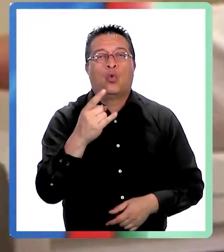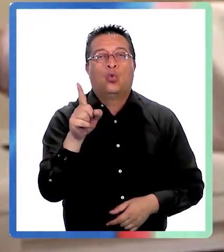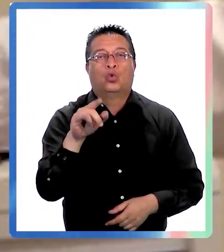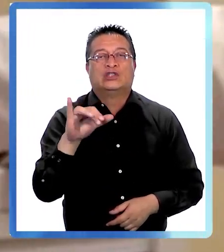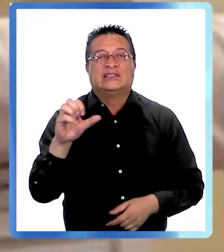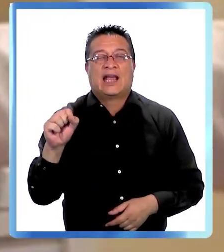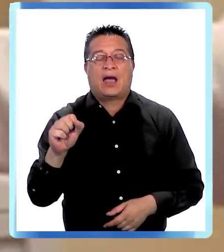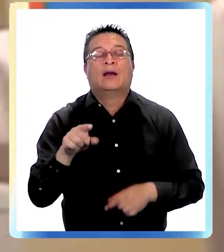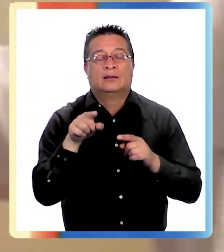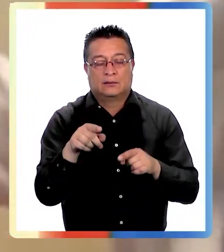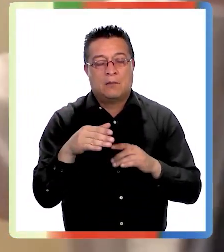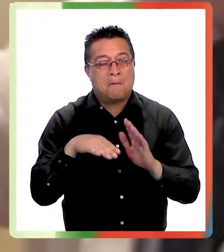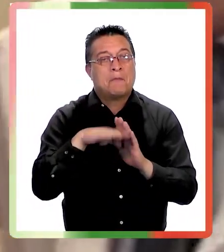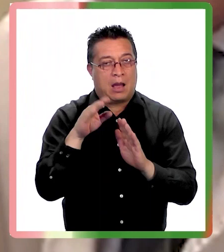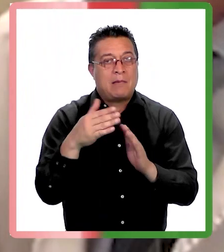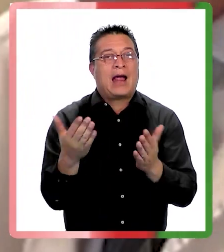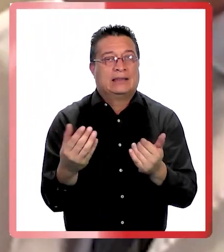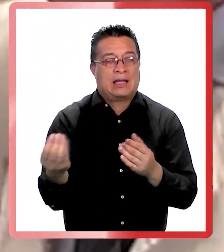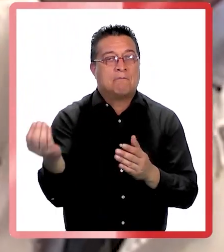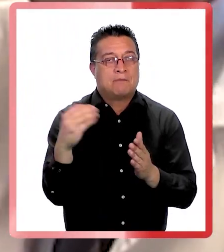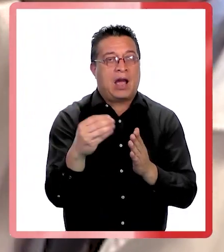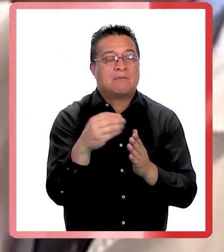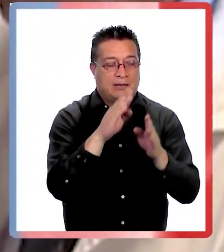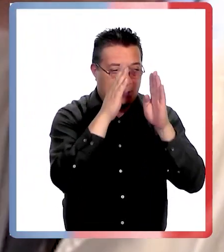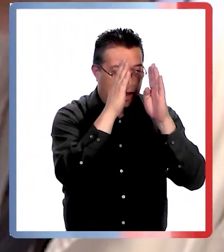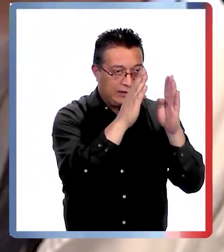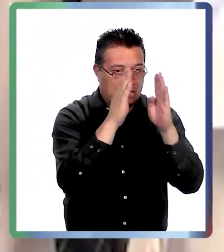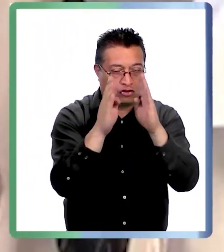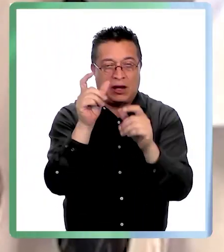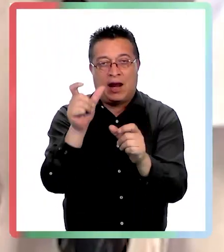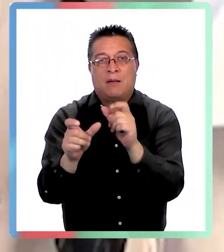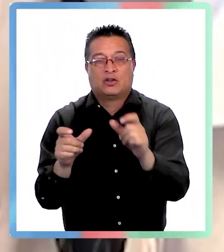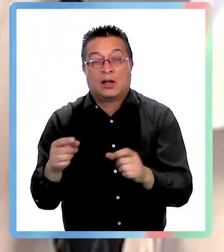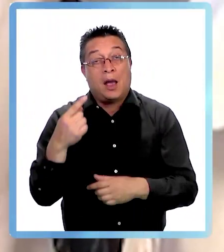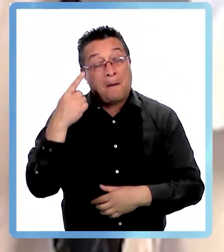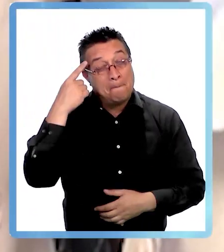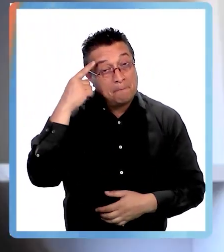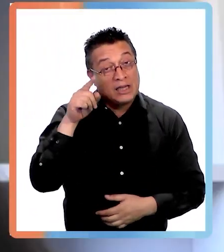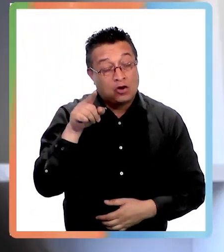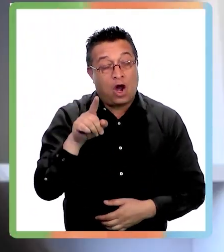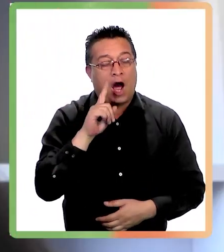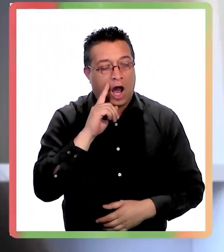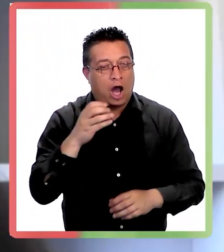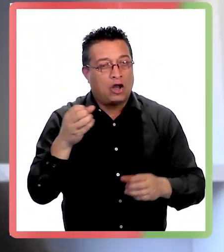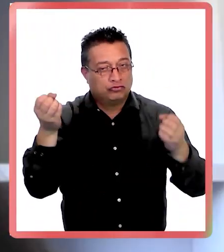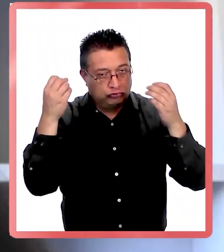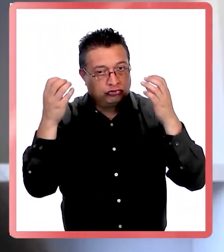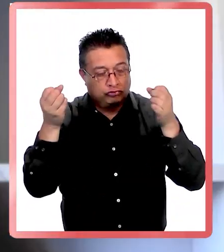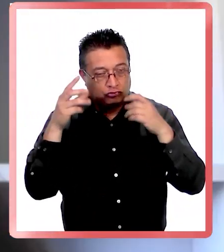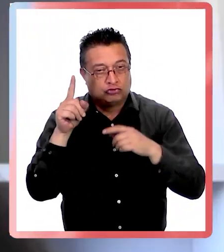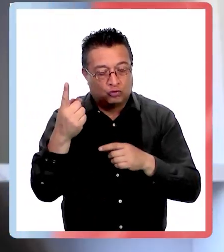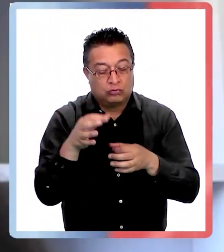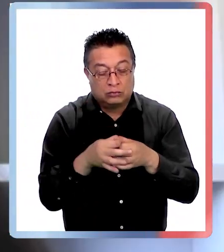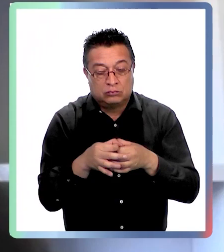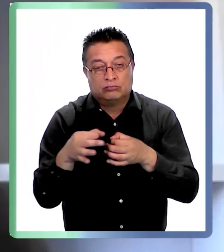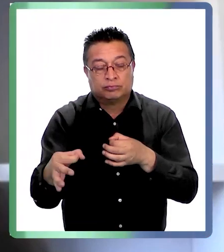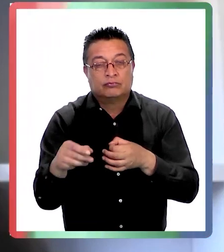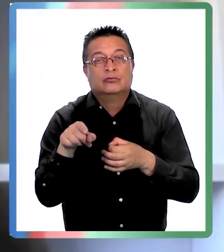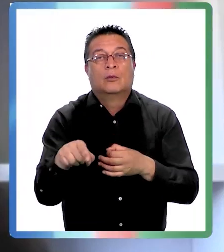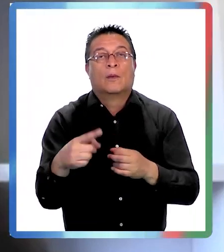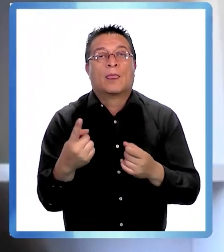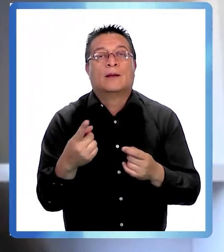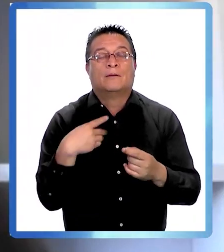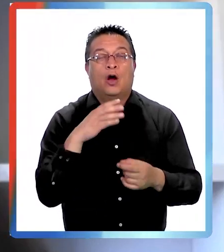sí cada vez vamos a necesitar más gente para atender a estos pacientes, pero hay una formación de